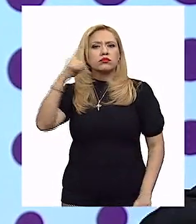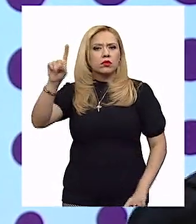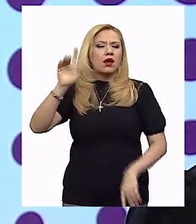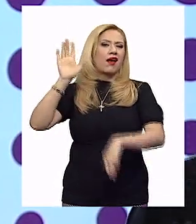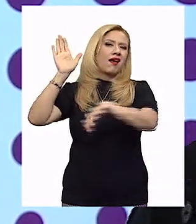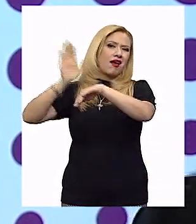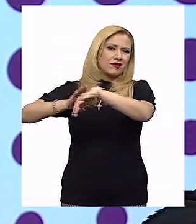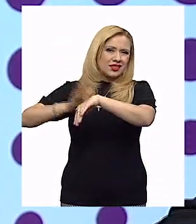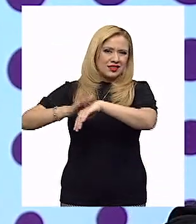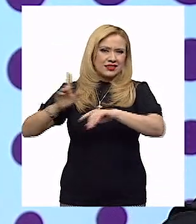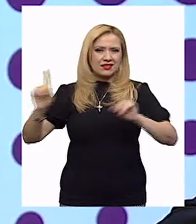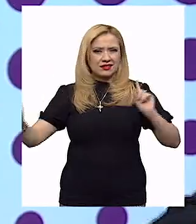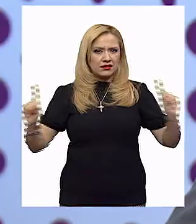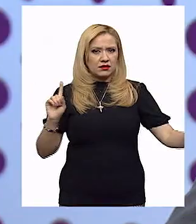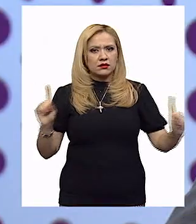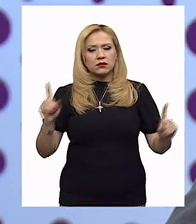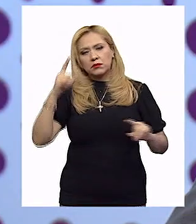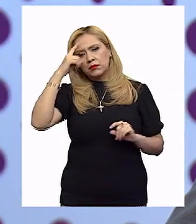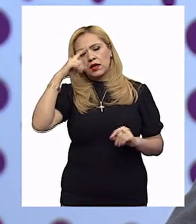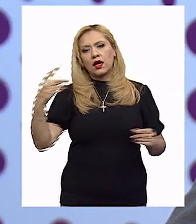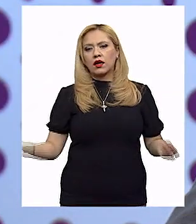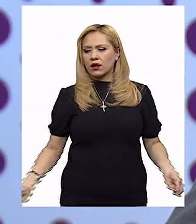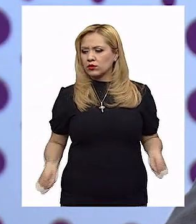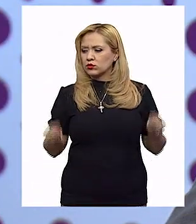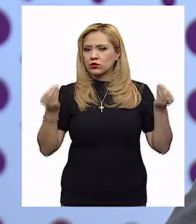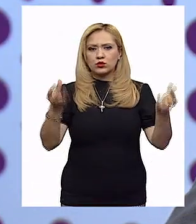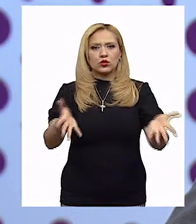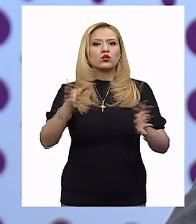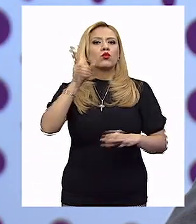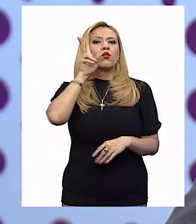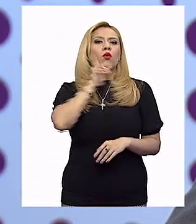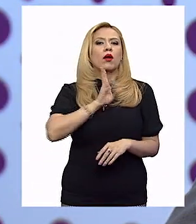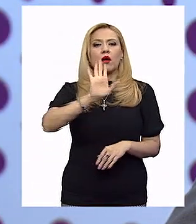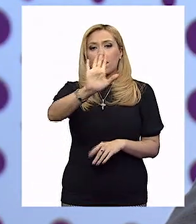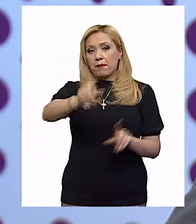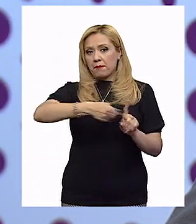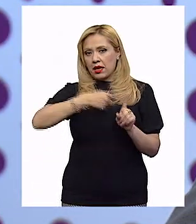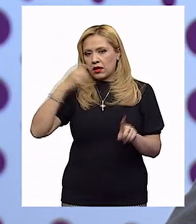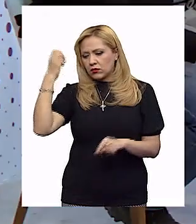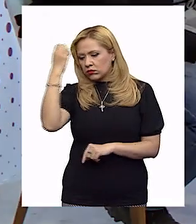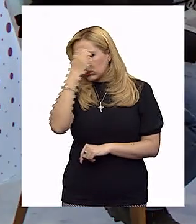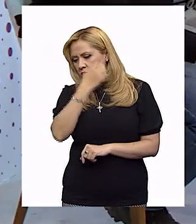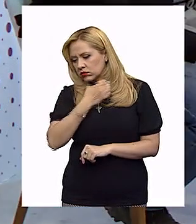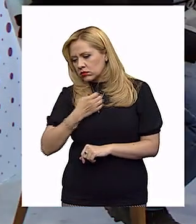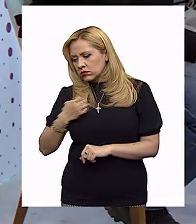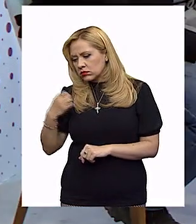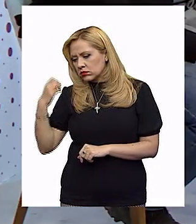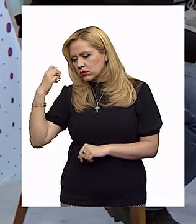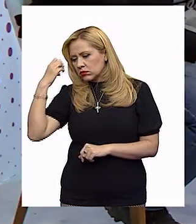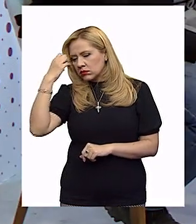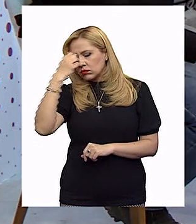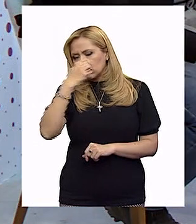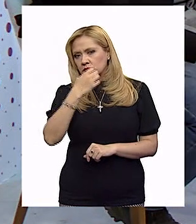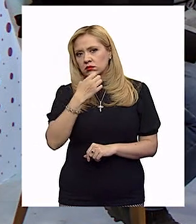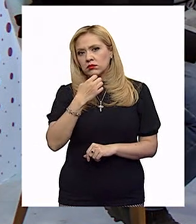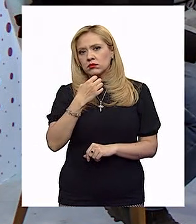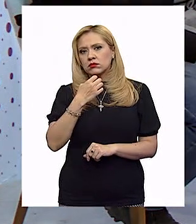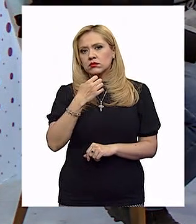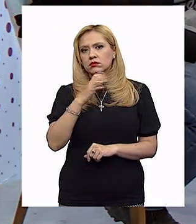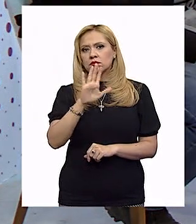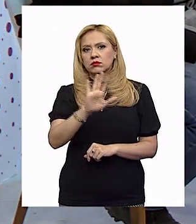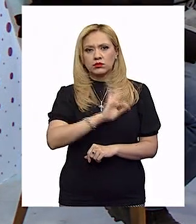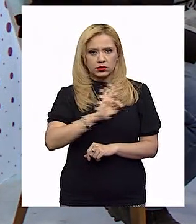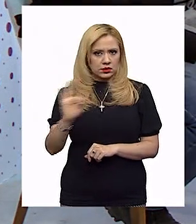alertadores a poder aportar esas pruebas. Y primero revisa si efectivamente existen elementos para poder iniciar